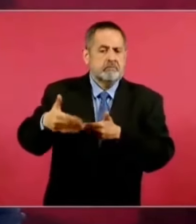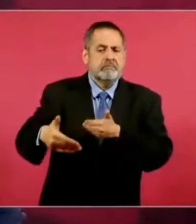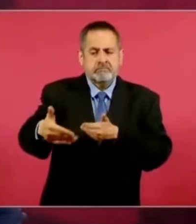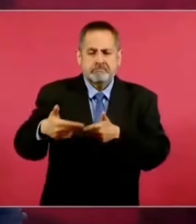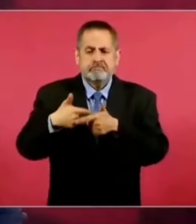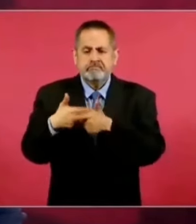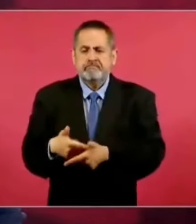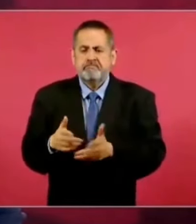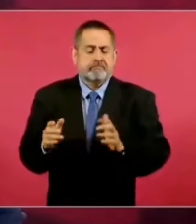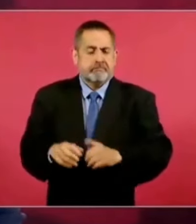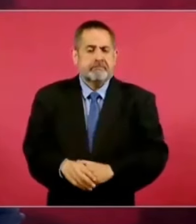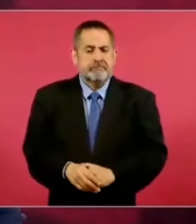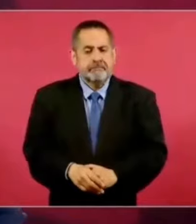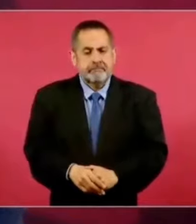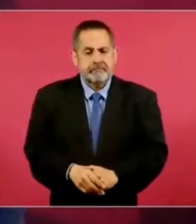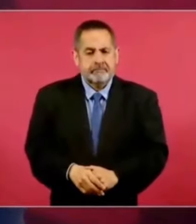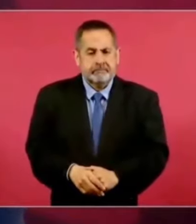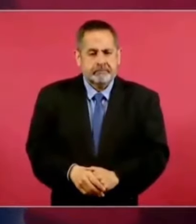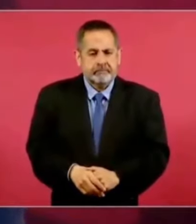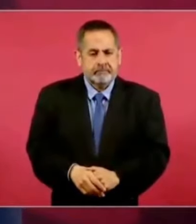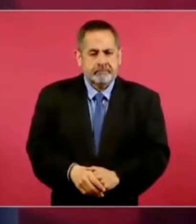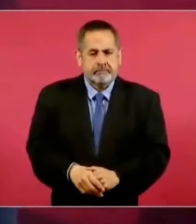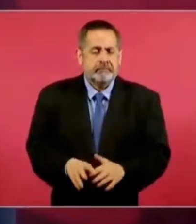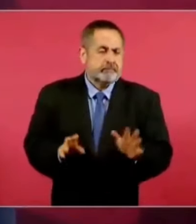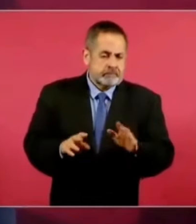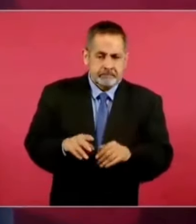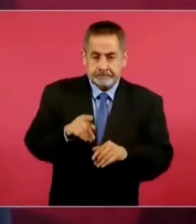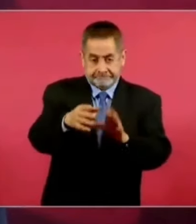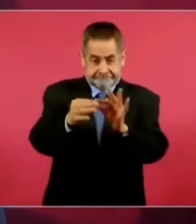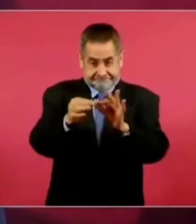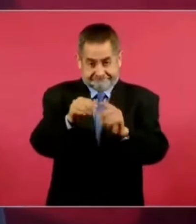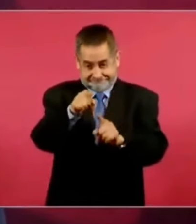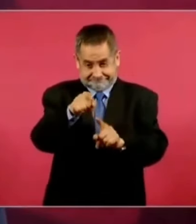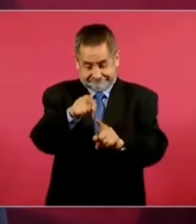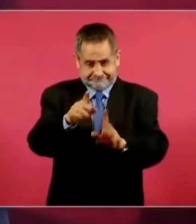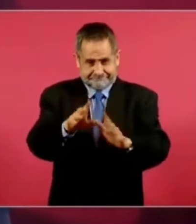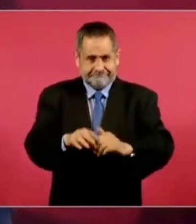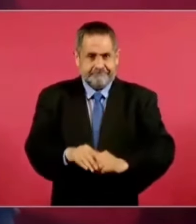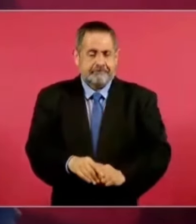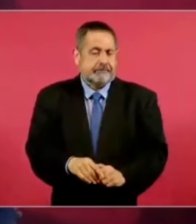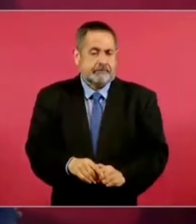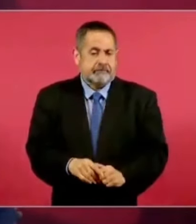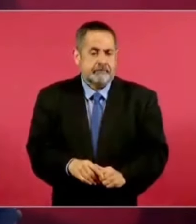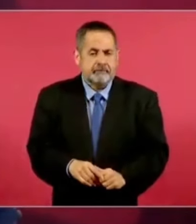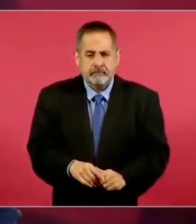Pero ya que hablamos de eso,